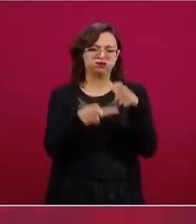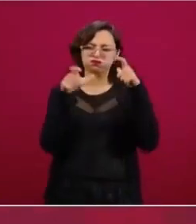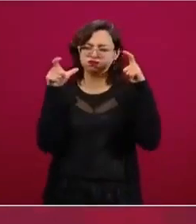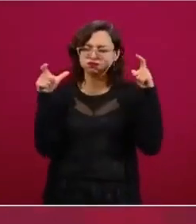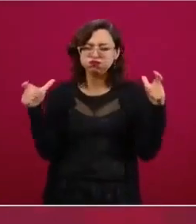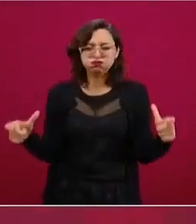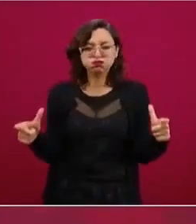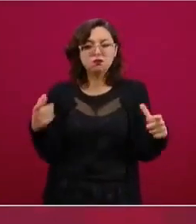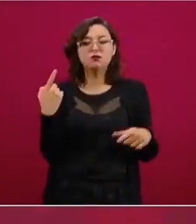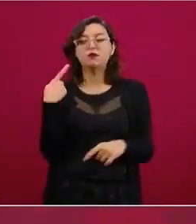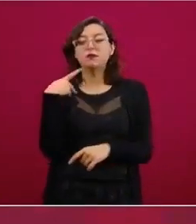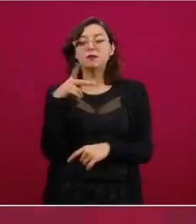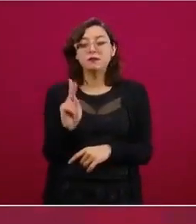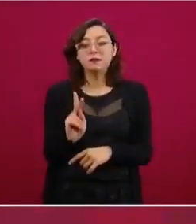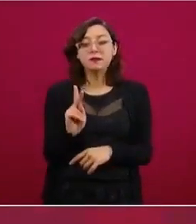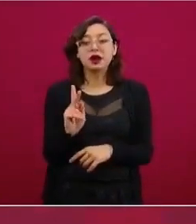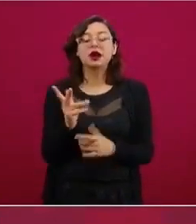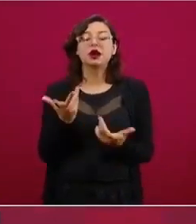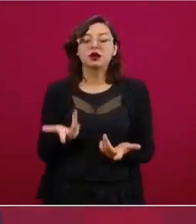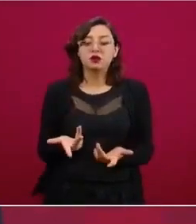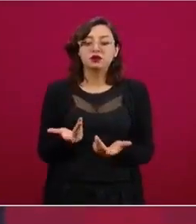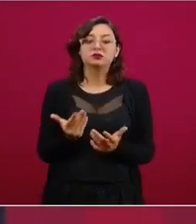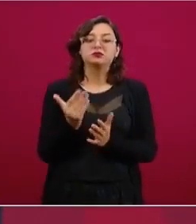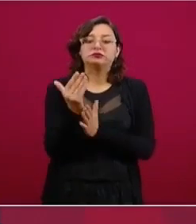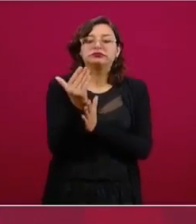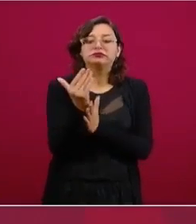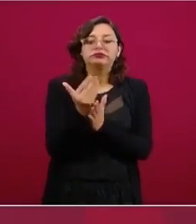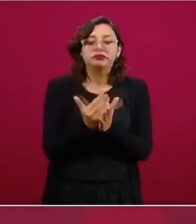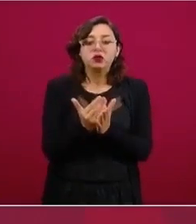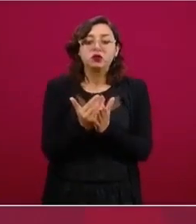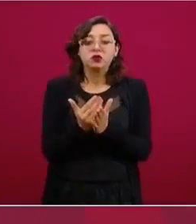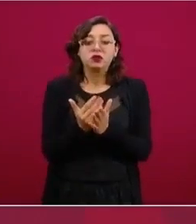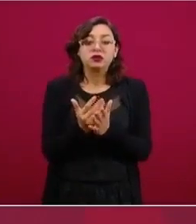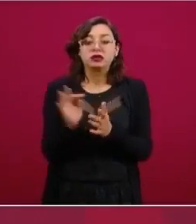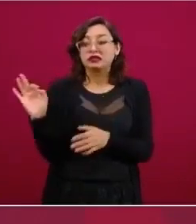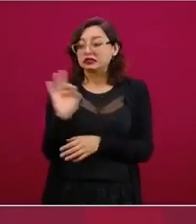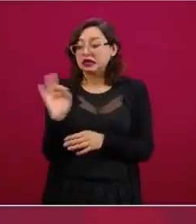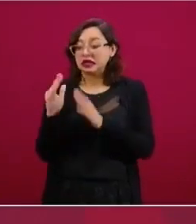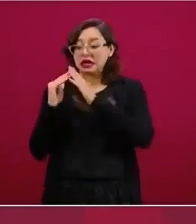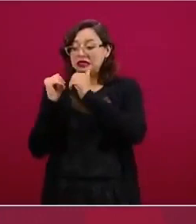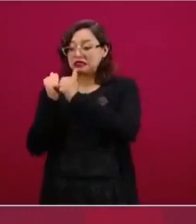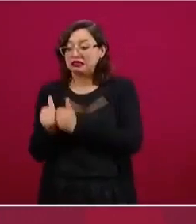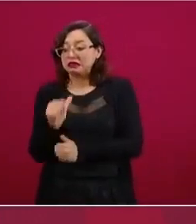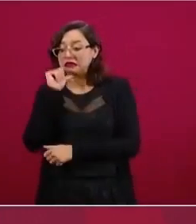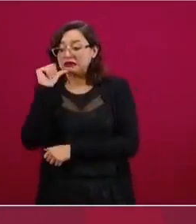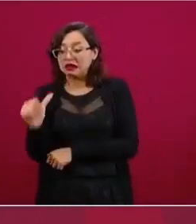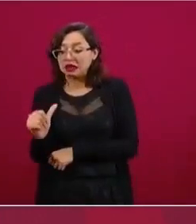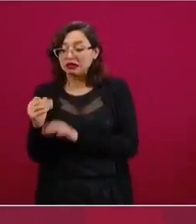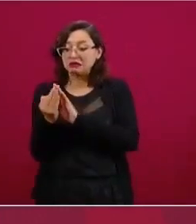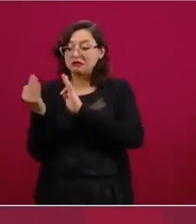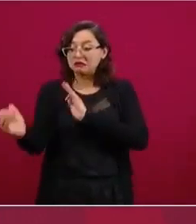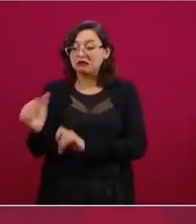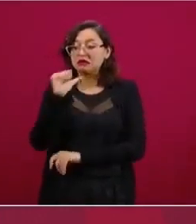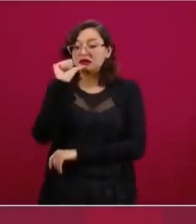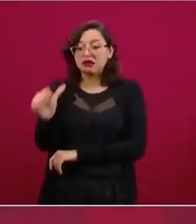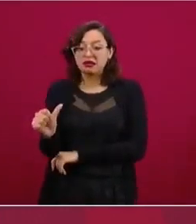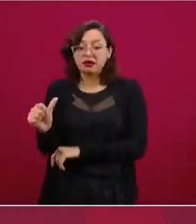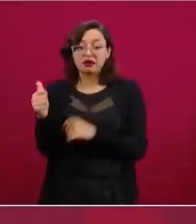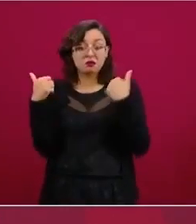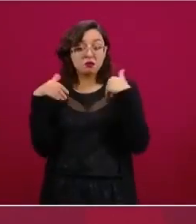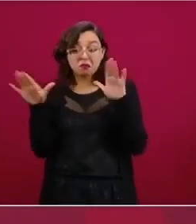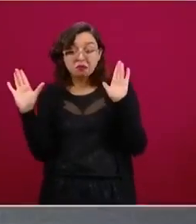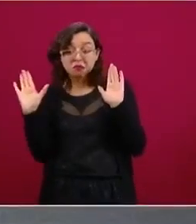pero la cantidad de contagios por día será menor a la que hubiéramos tenido si no se hicieran estas medidas o a la que tendríamos si las medidas se